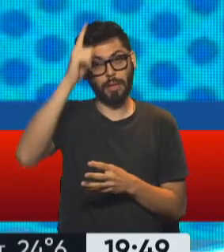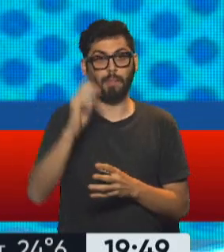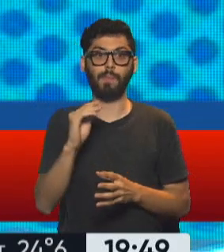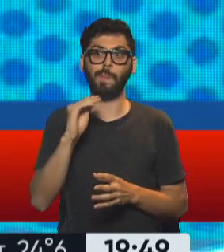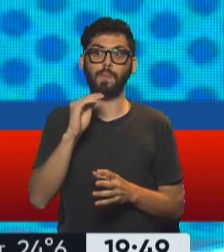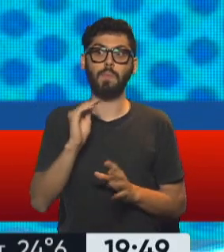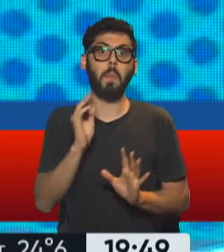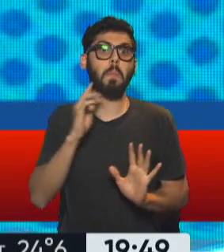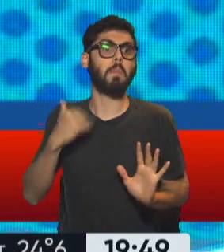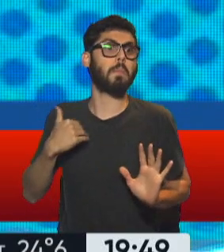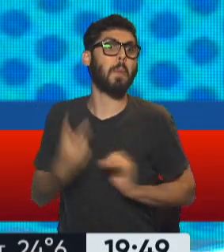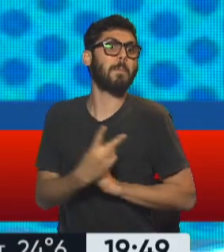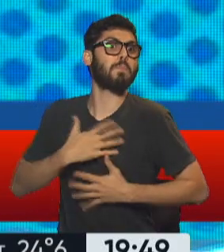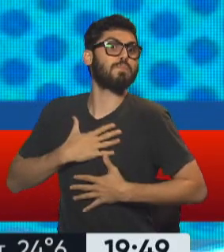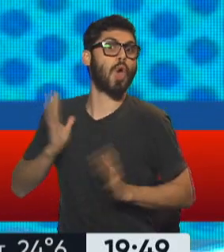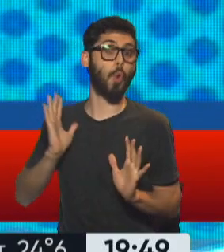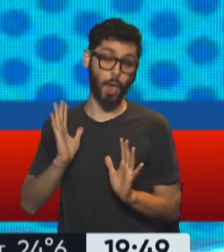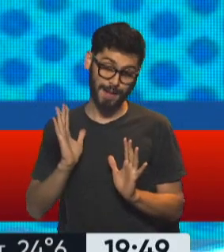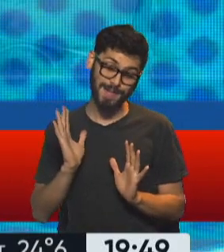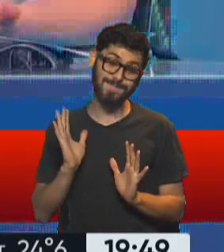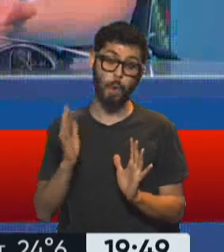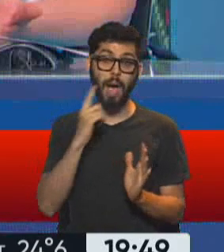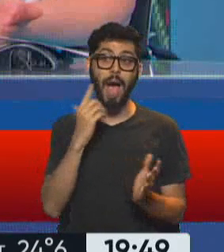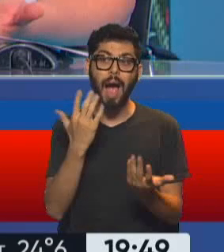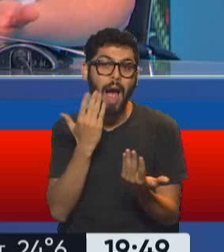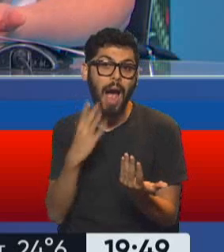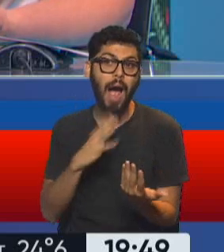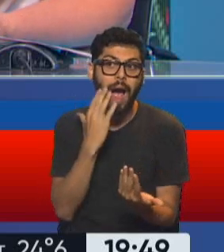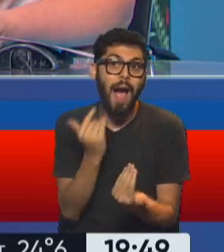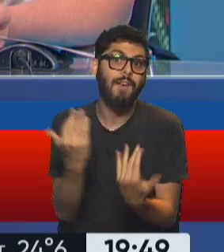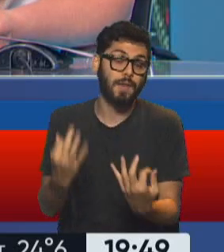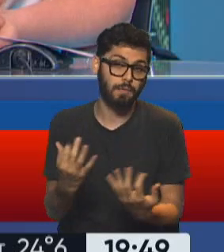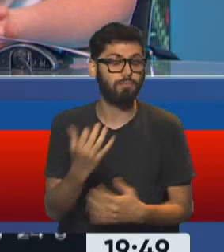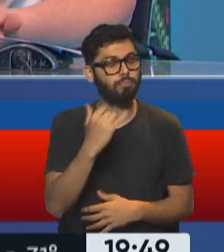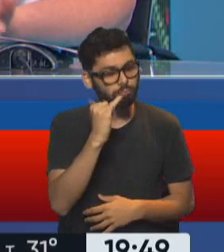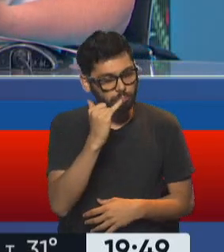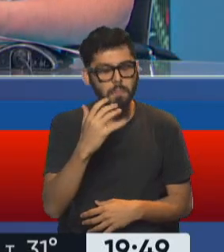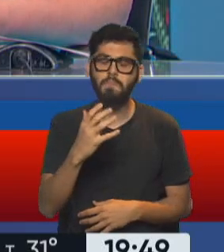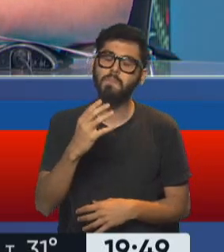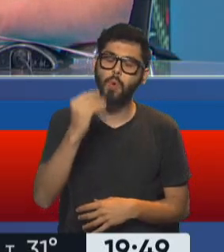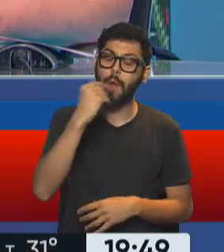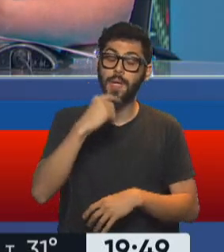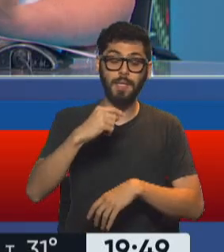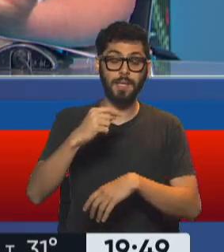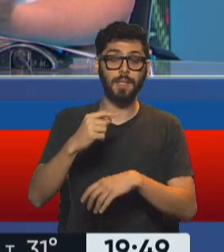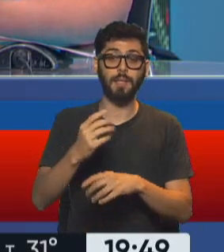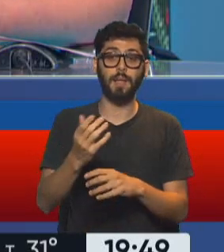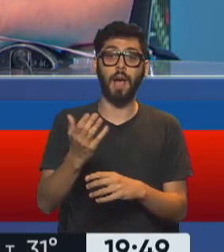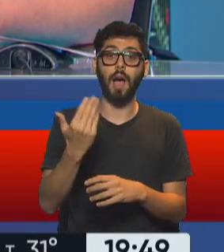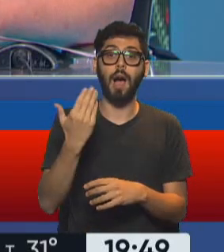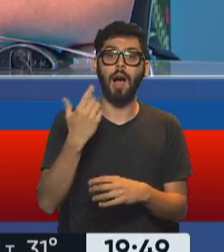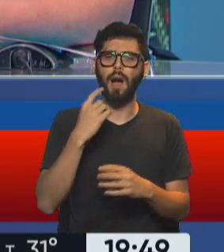hechos. Por supuesto. Se ha mencionado muchas veces en las últimas horas la